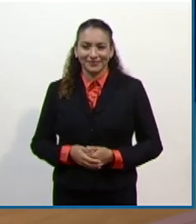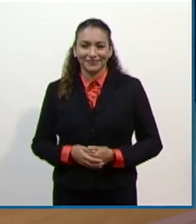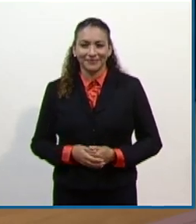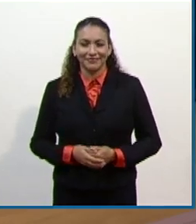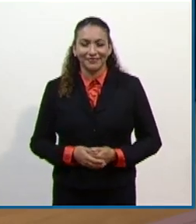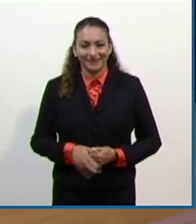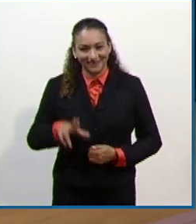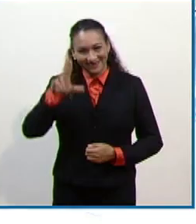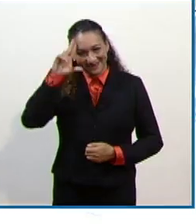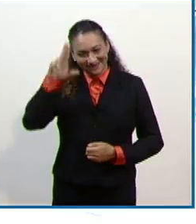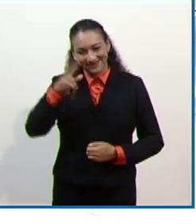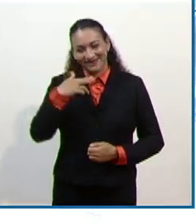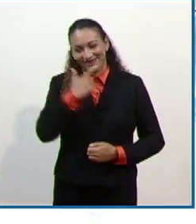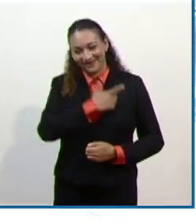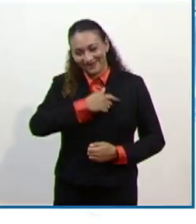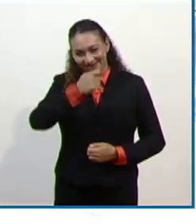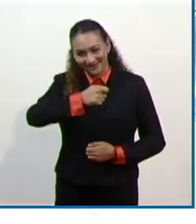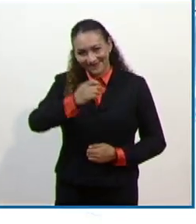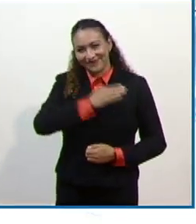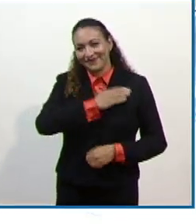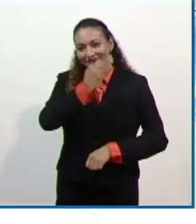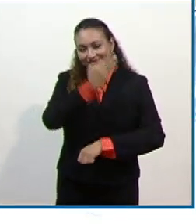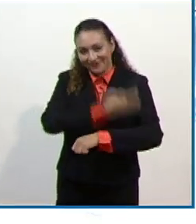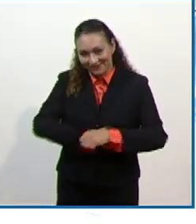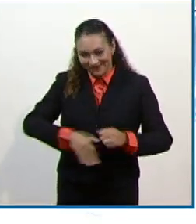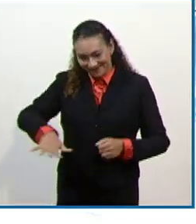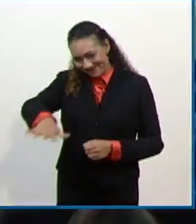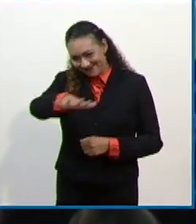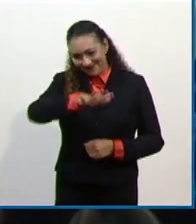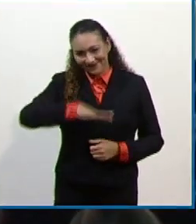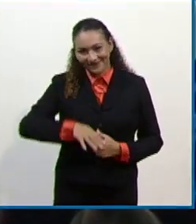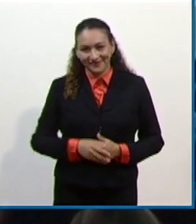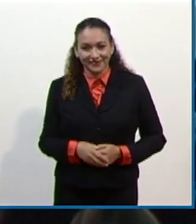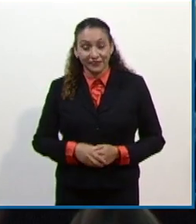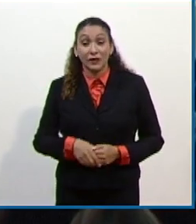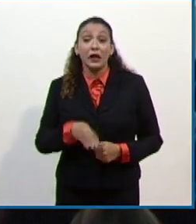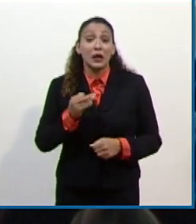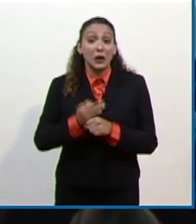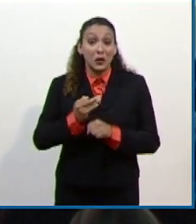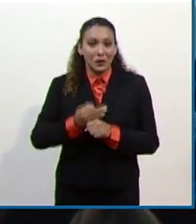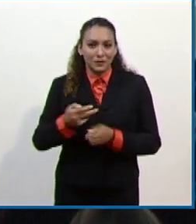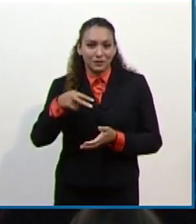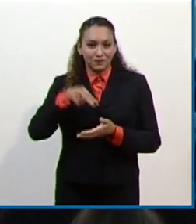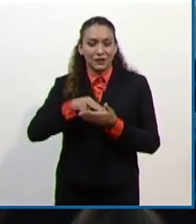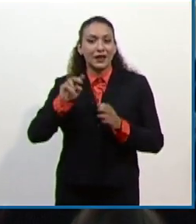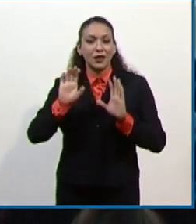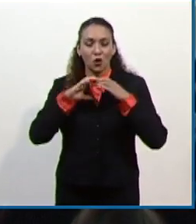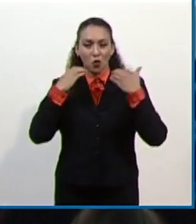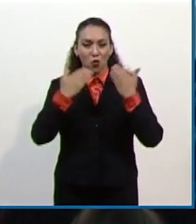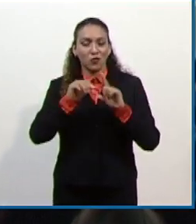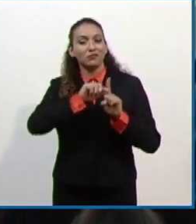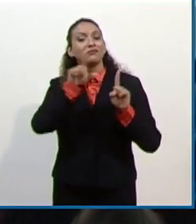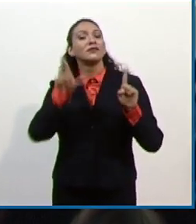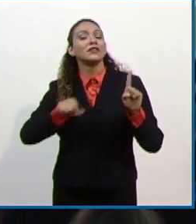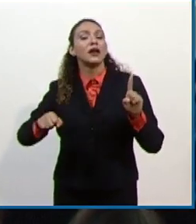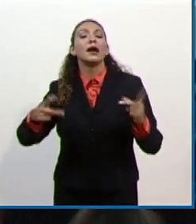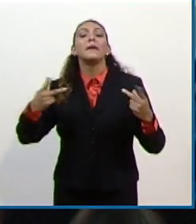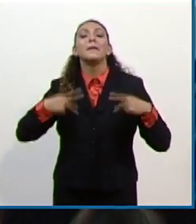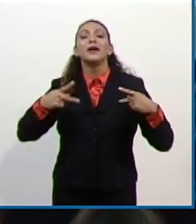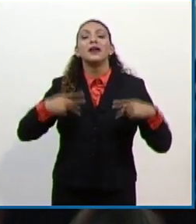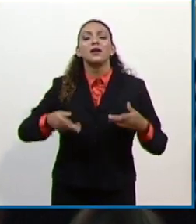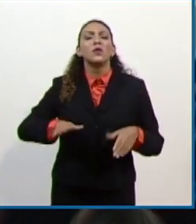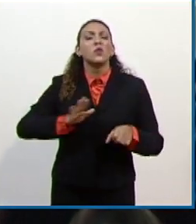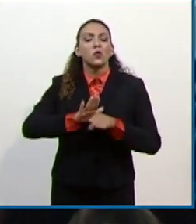Con gusto en saludarle, muchas gracias. Muy buenas tardes para todos. Nos encontramos en el Congreso Nacional sobre Trata de Personas,